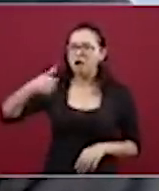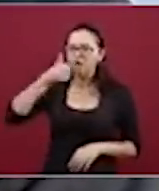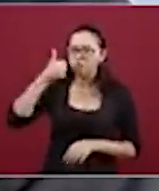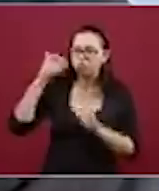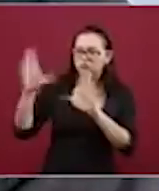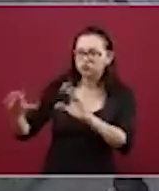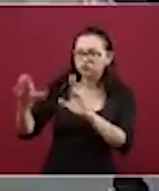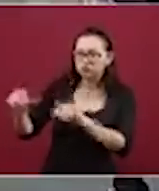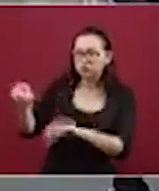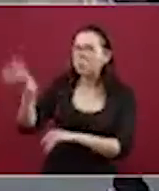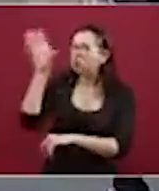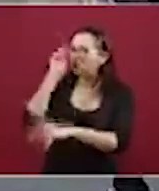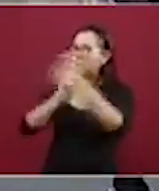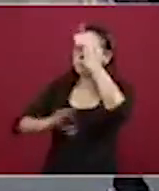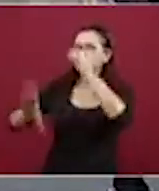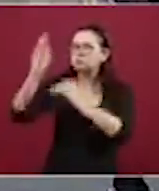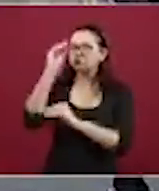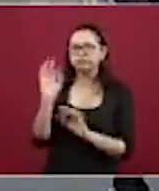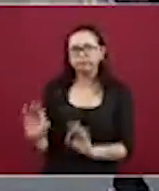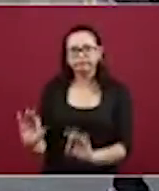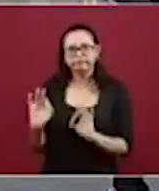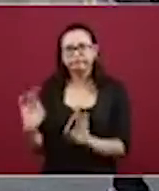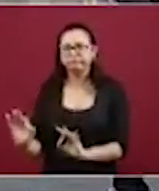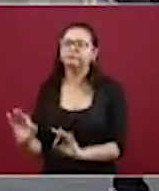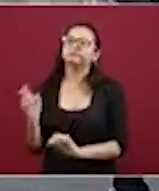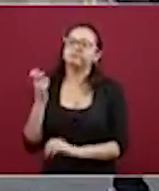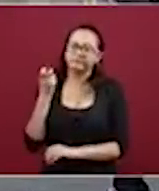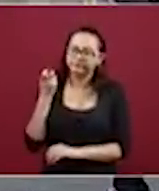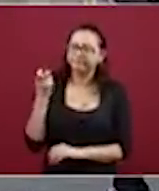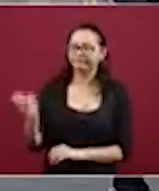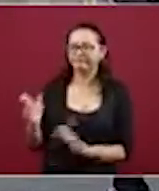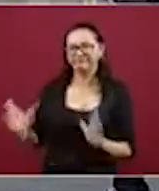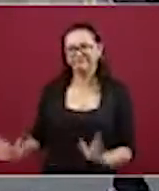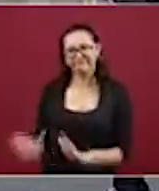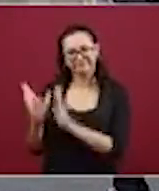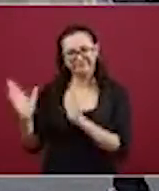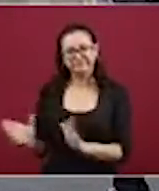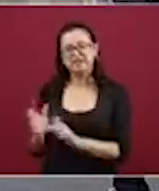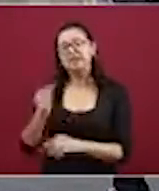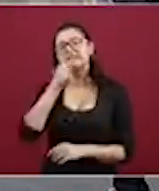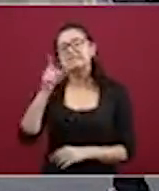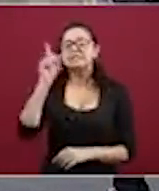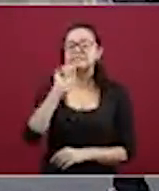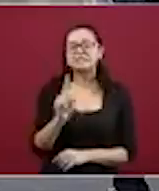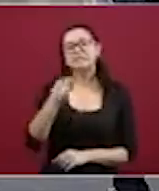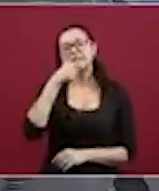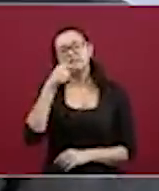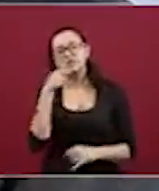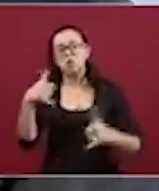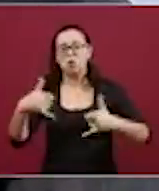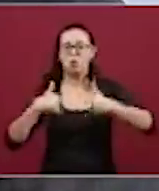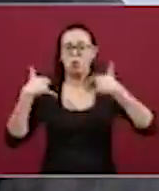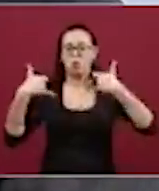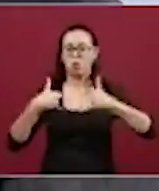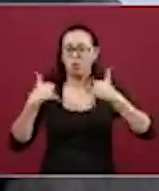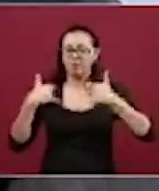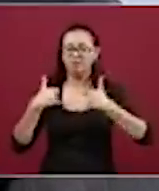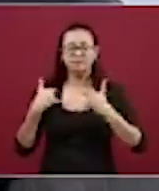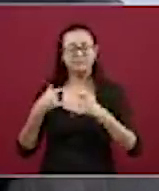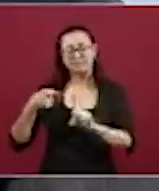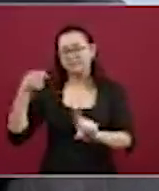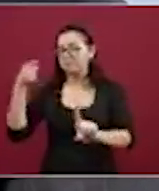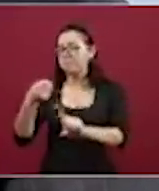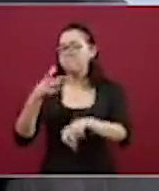comunidad. En el caso de las niñas, niños, adolescentes y jóvenes, estos van a estar al centro de